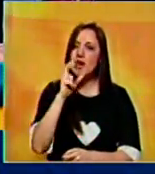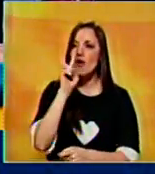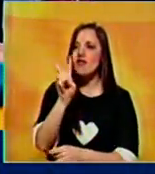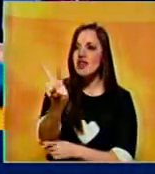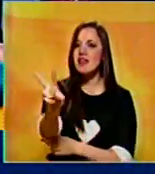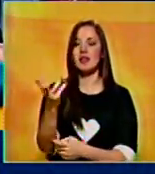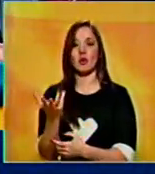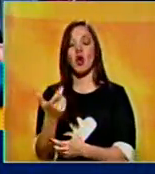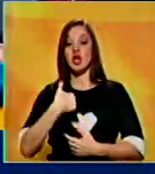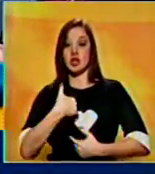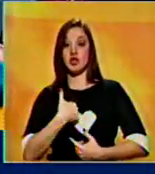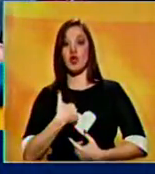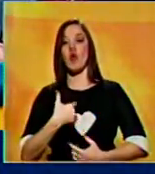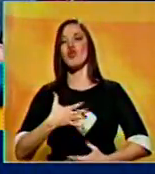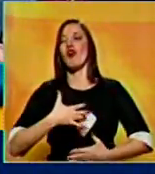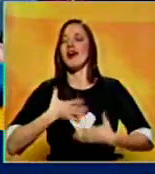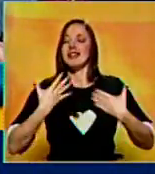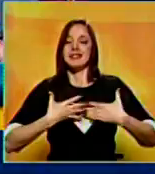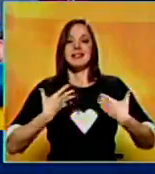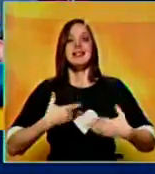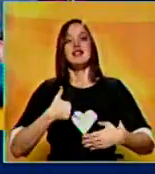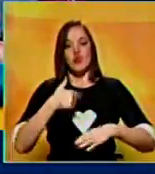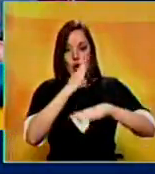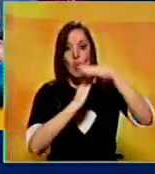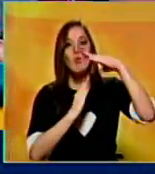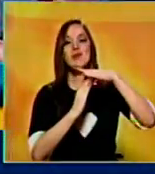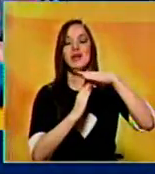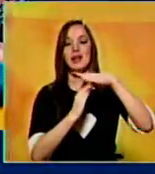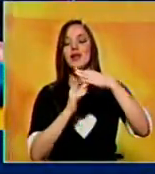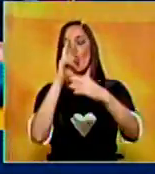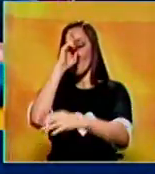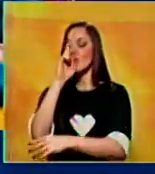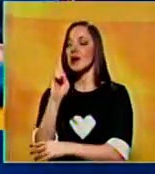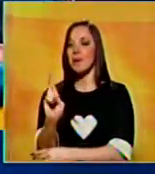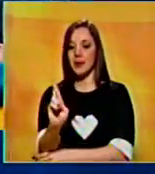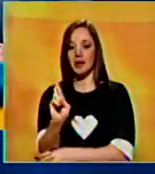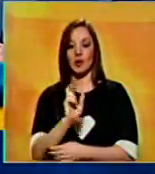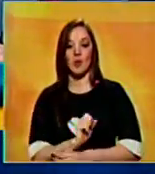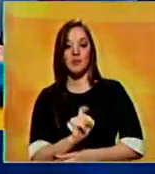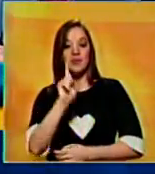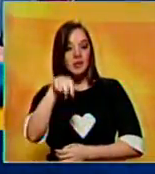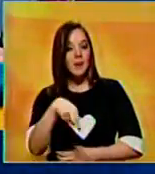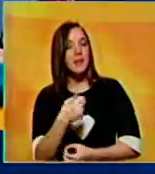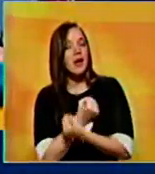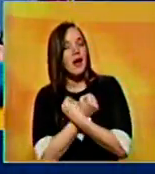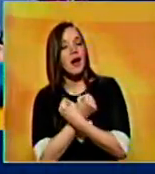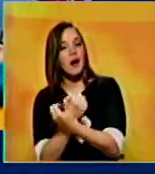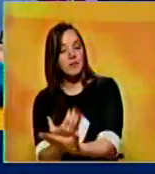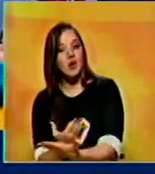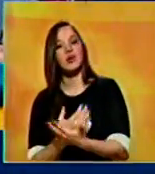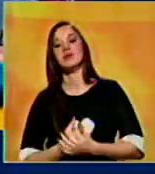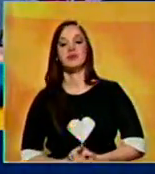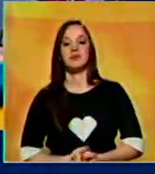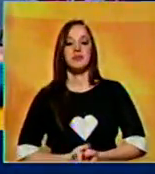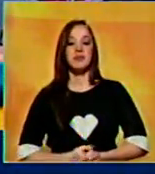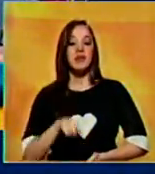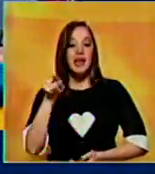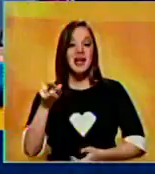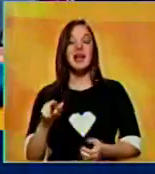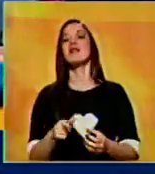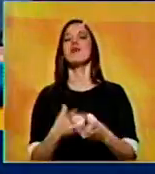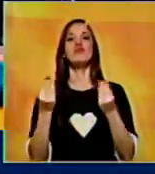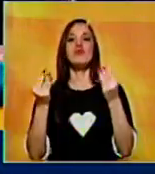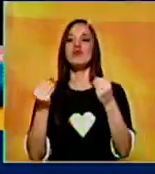yo siento con gran gratitud y humildad, que no solamente me confiere respeto, credibilidad, sino mucho afecto. Dentro de esa gran cantidad